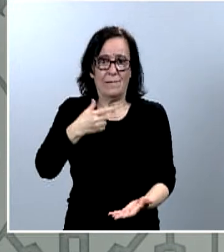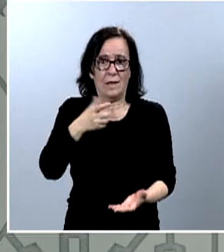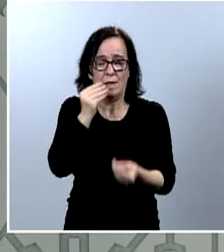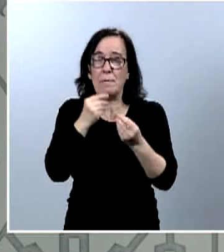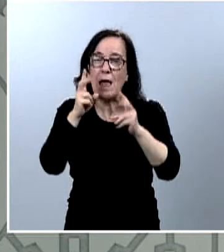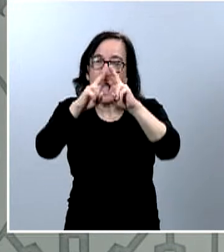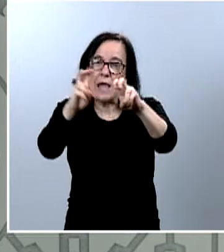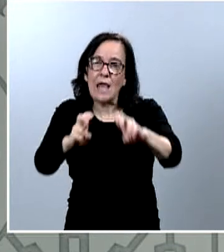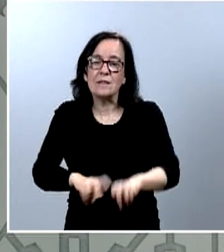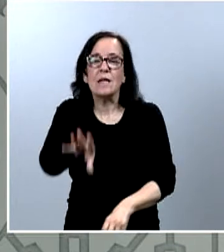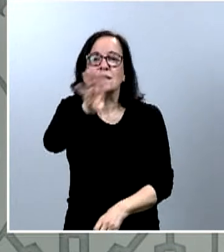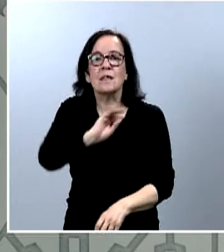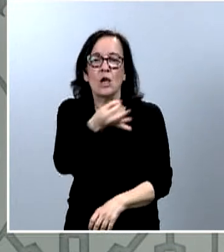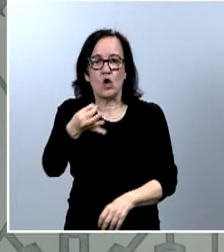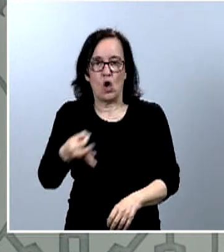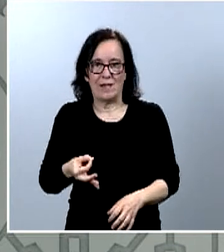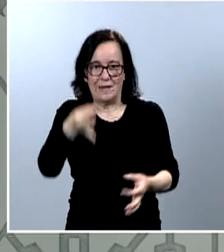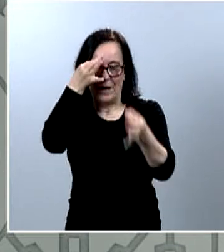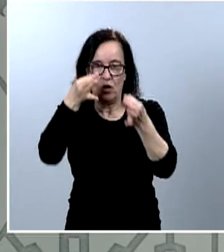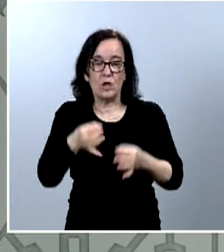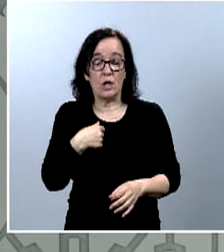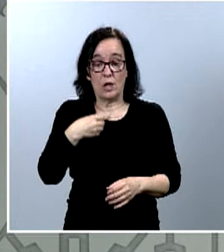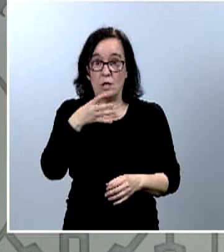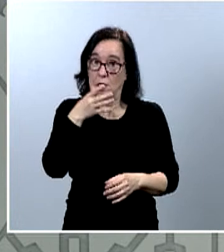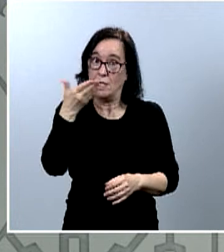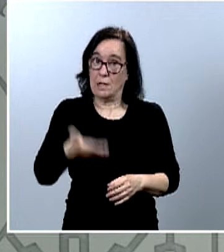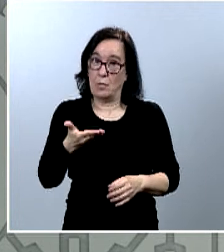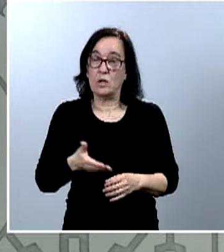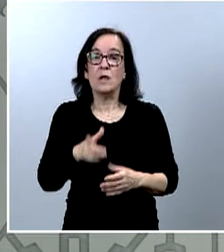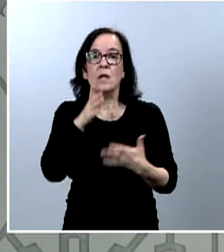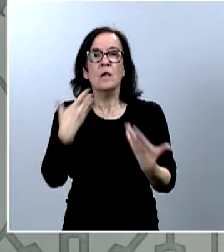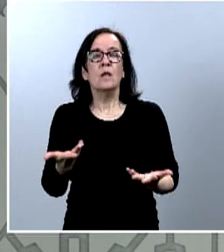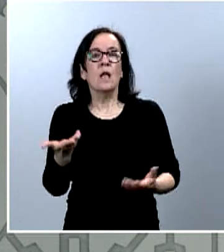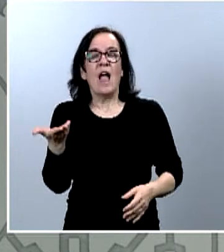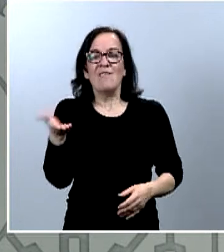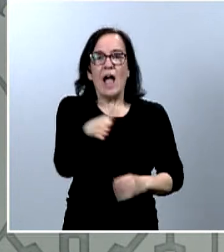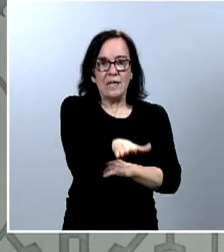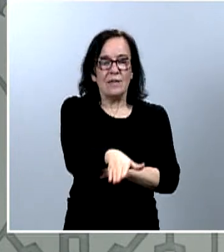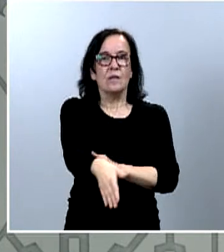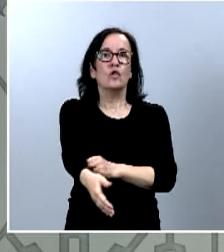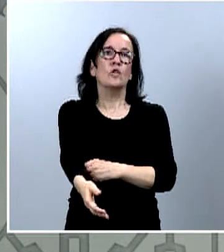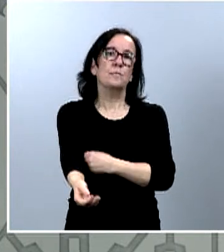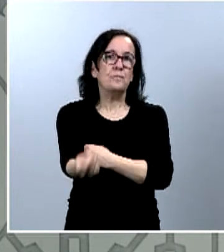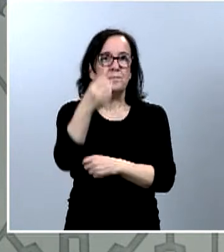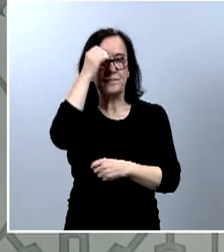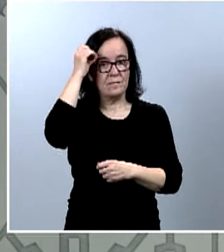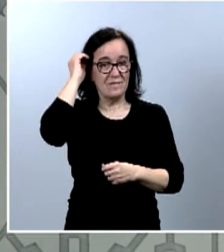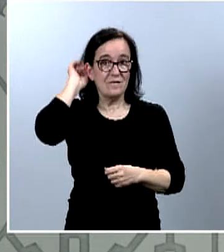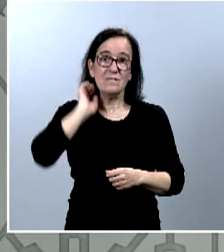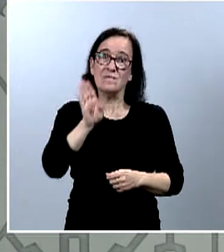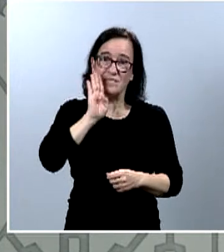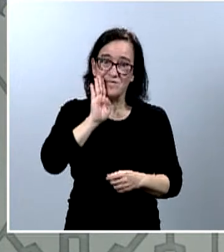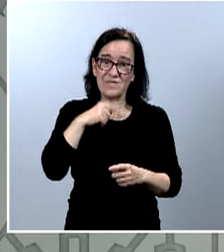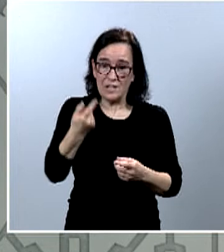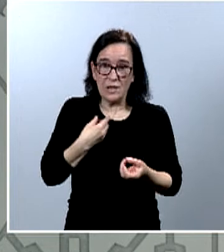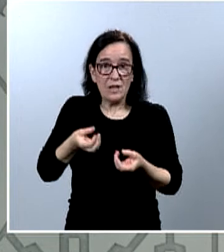entender correctamente los datos. Yo creo que eso es importante. En cuanto a los fallecidos, como les decía, los datos que da el Ministerio son los